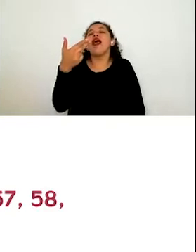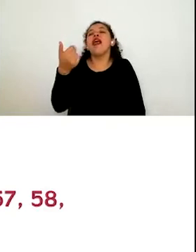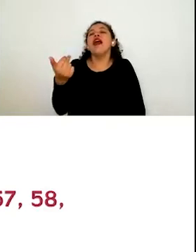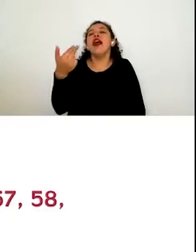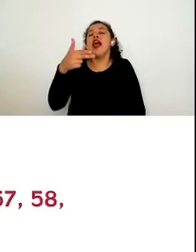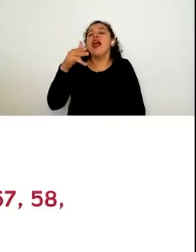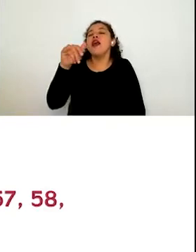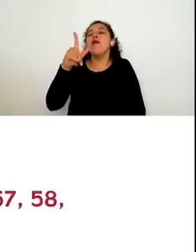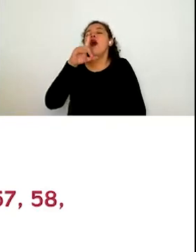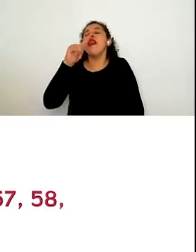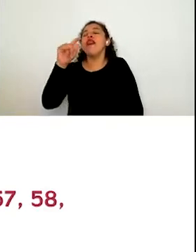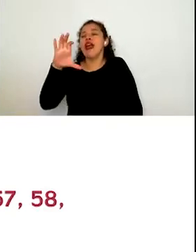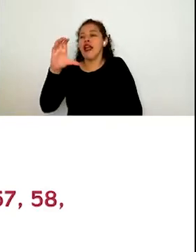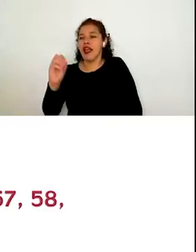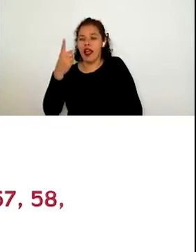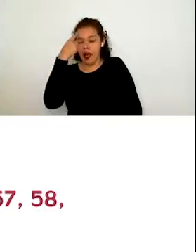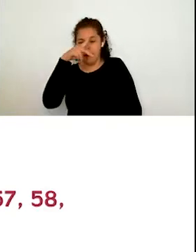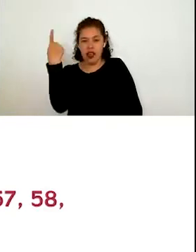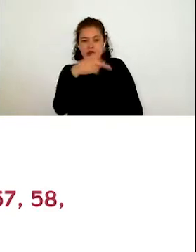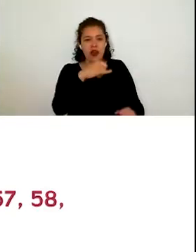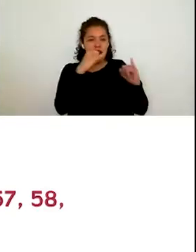plazos no hayan vencido en el contrato.